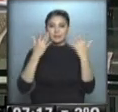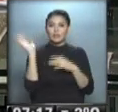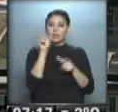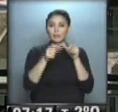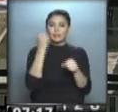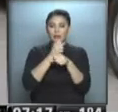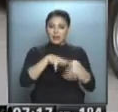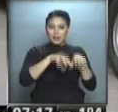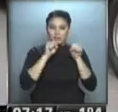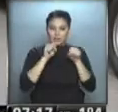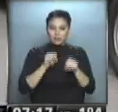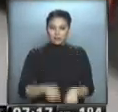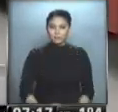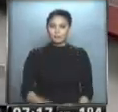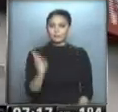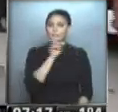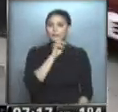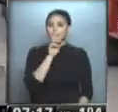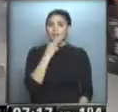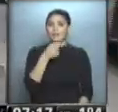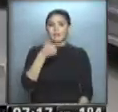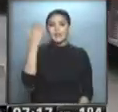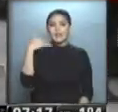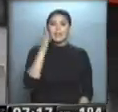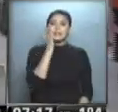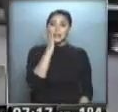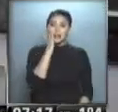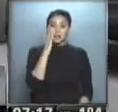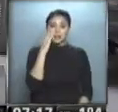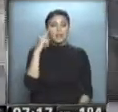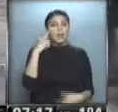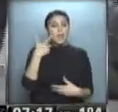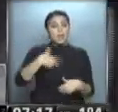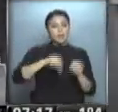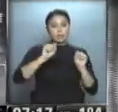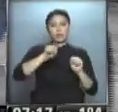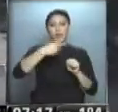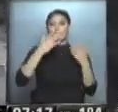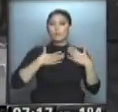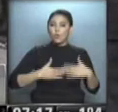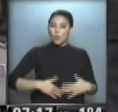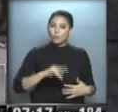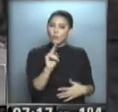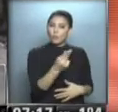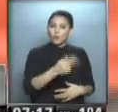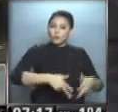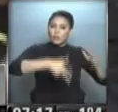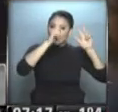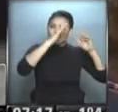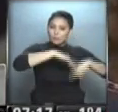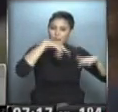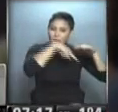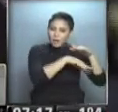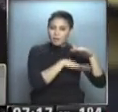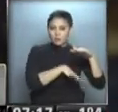los rescatistas. En las primeras horas de la tarde se conoció el hallazgo de un nuevo cadáver en el edificio derrumbado.